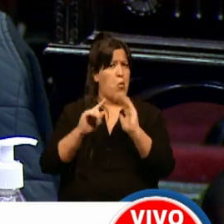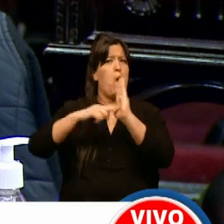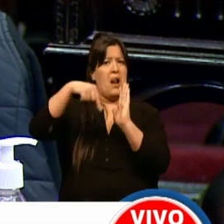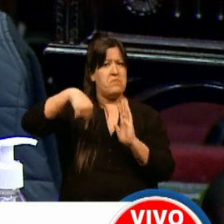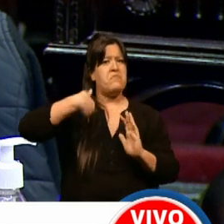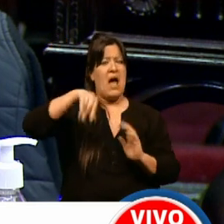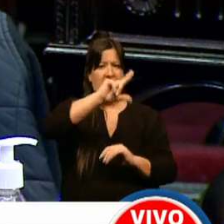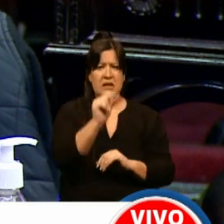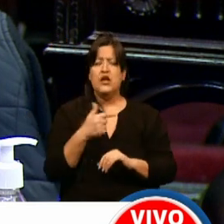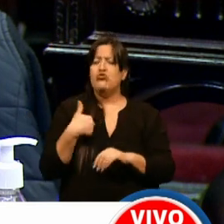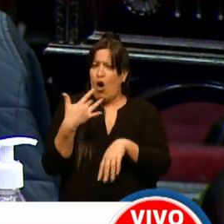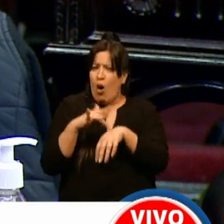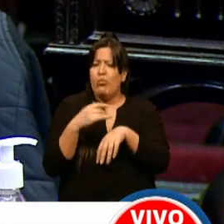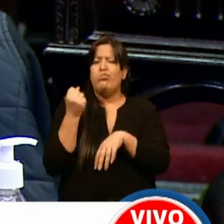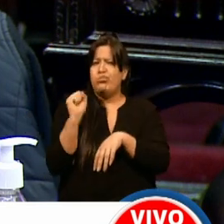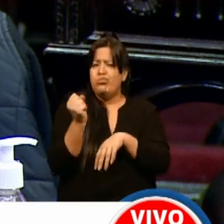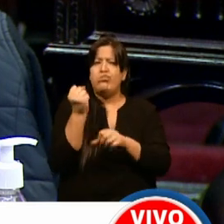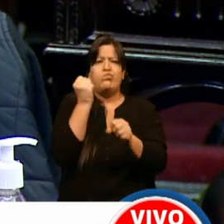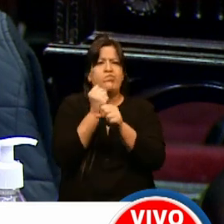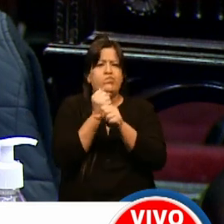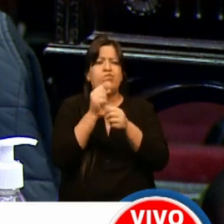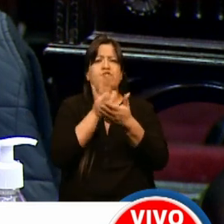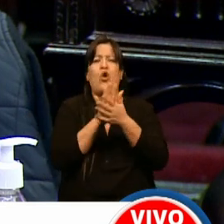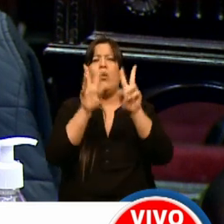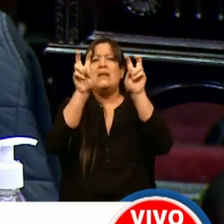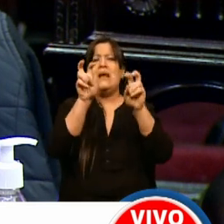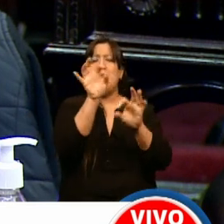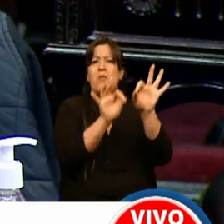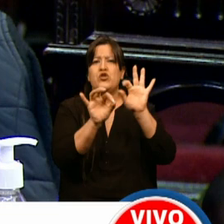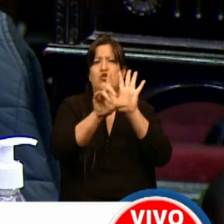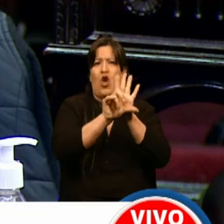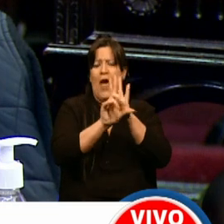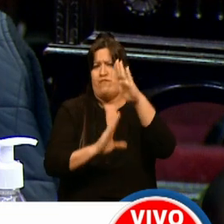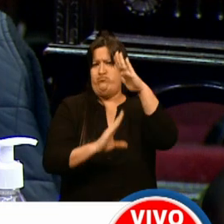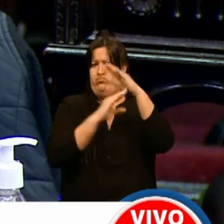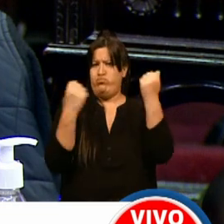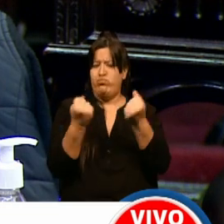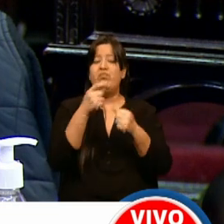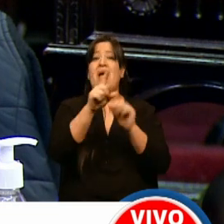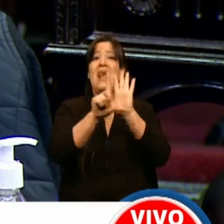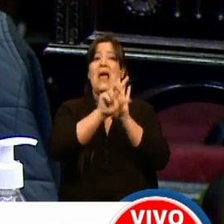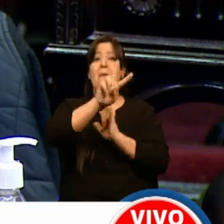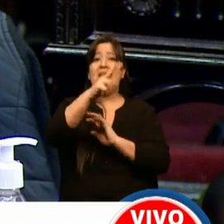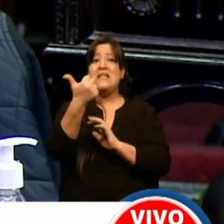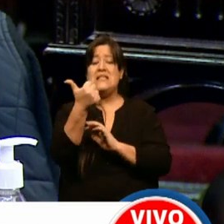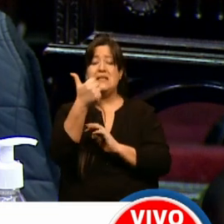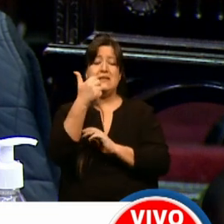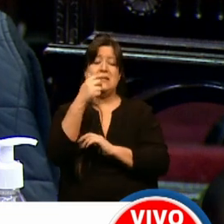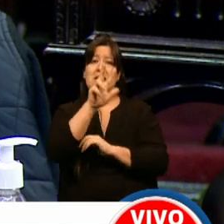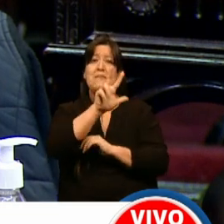tocó trabajar muchas de las leyes que mantienen ese alto estándar como la ley de cinco mil